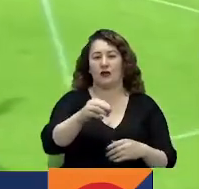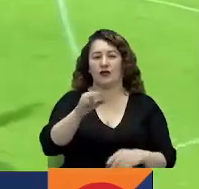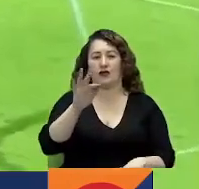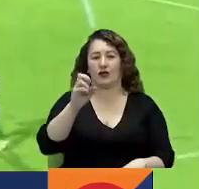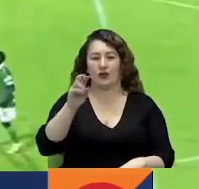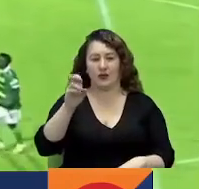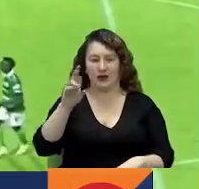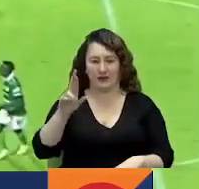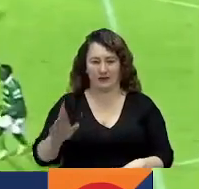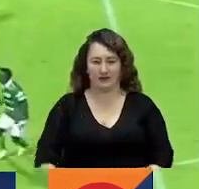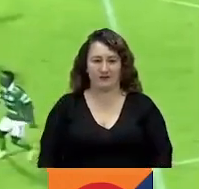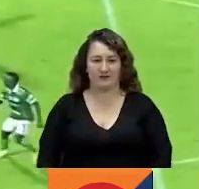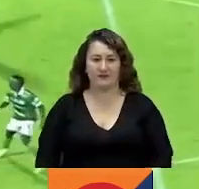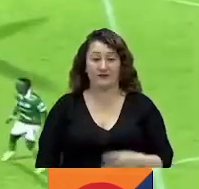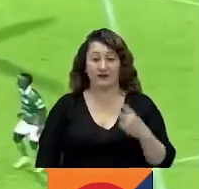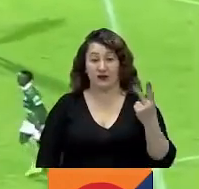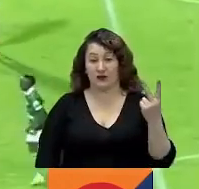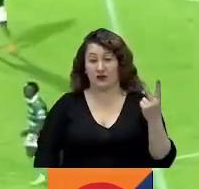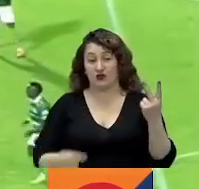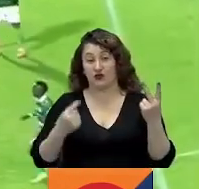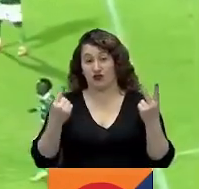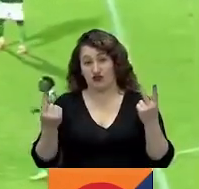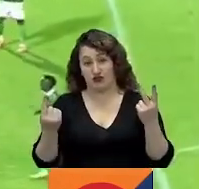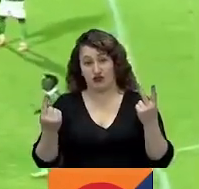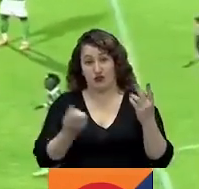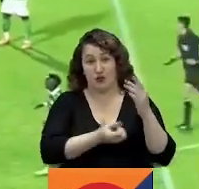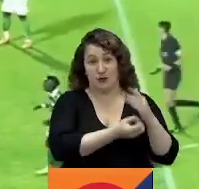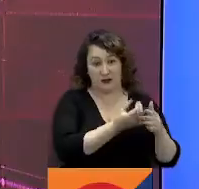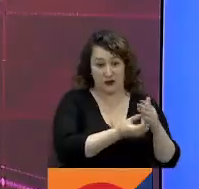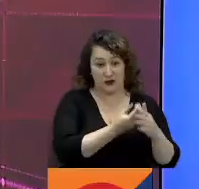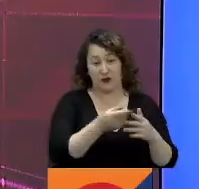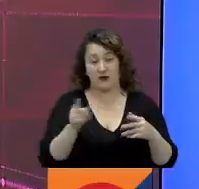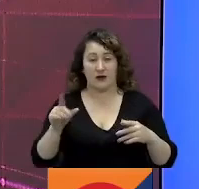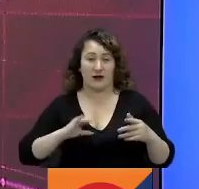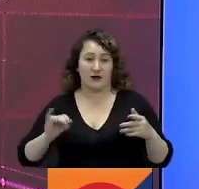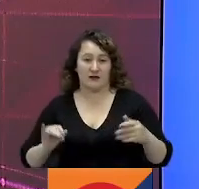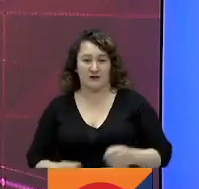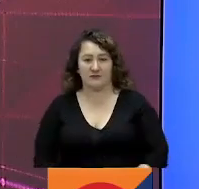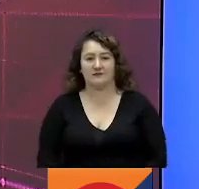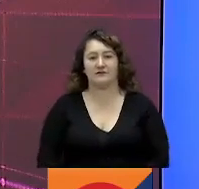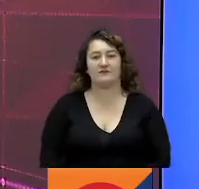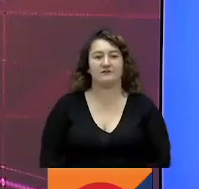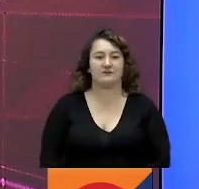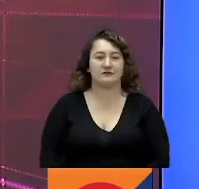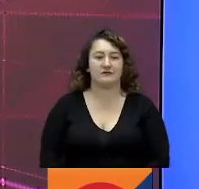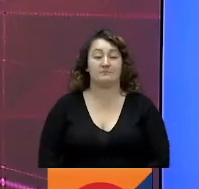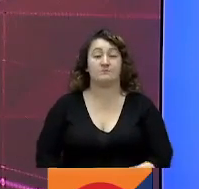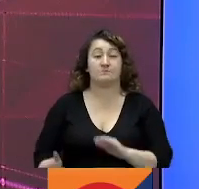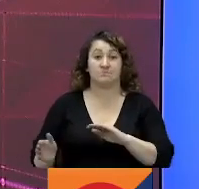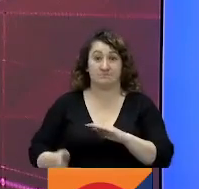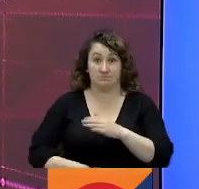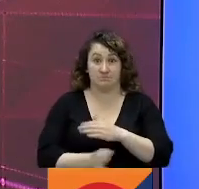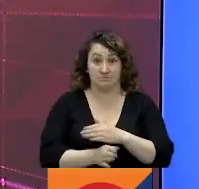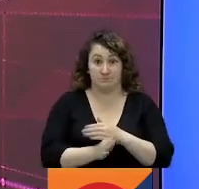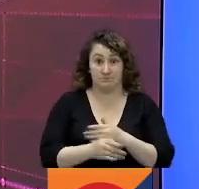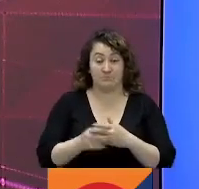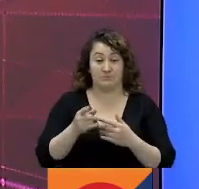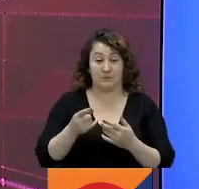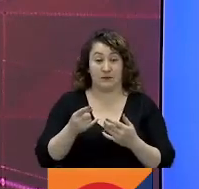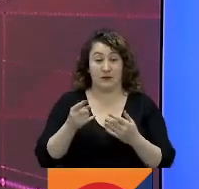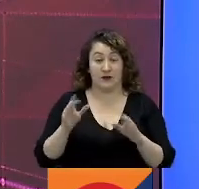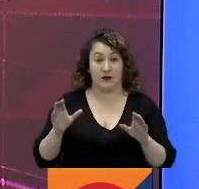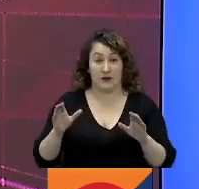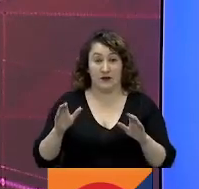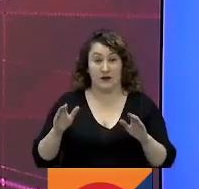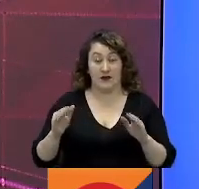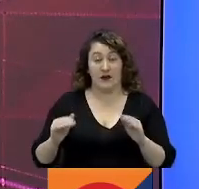ponga números definitivos. Pasto 2, Deportivo Cali 1. Continuamos con el fútbol colombiano porque el partido entre Equidad